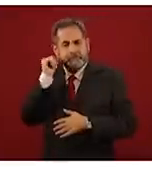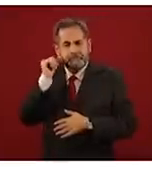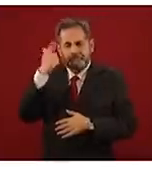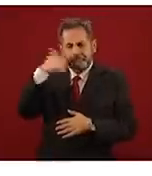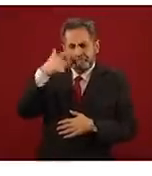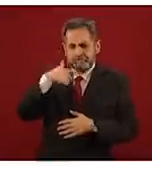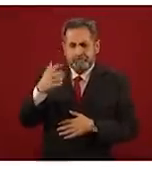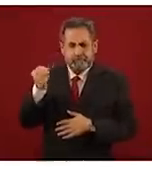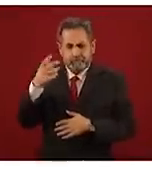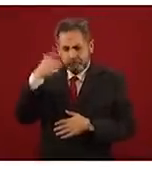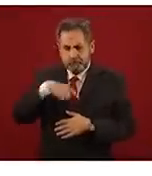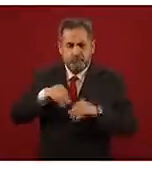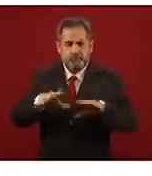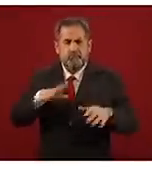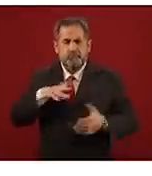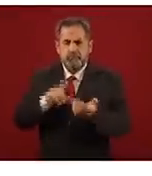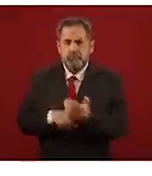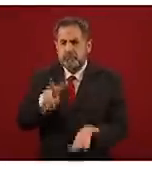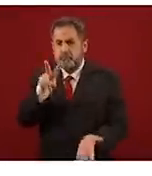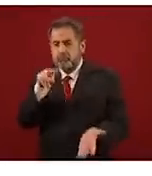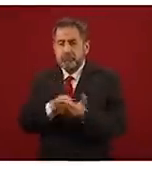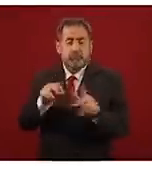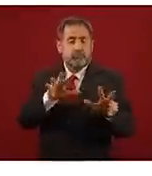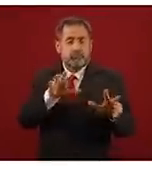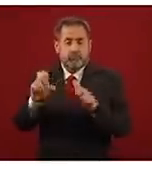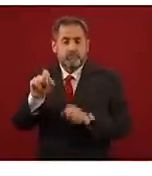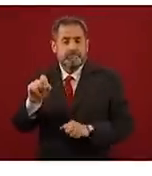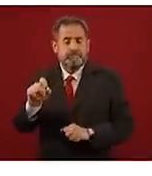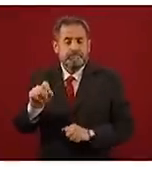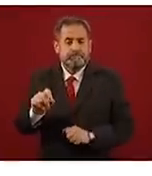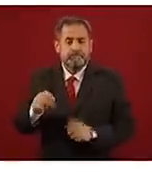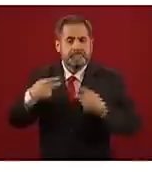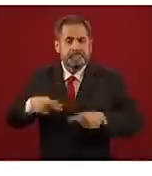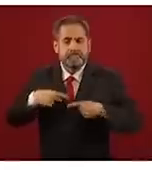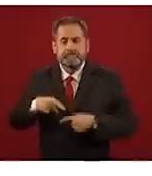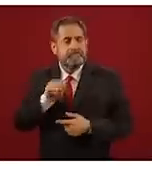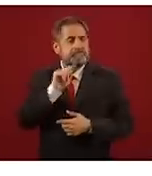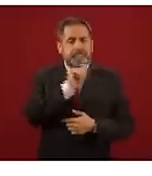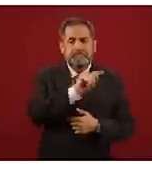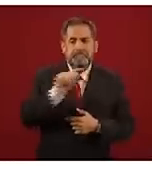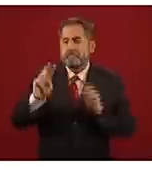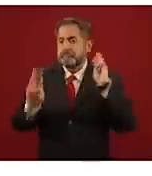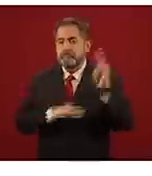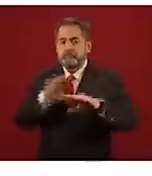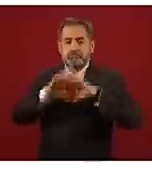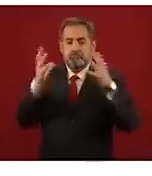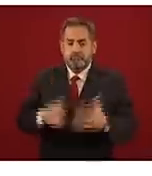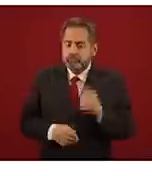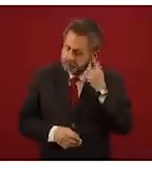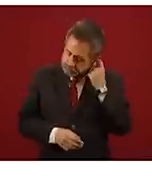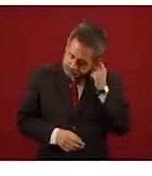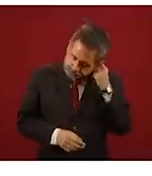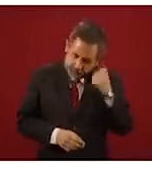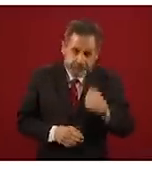21 horas, tenemos 2.820 casos registrados en el mundo. La enorme